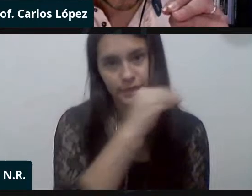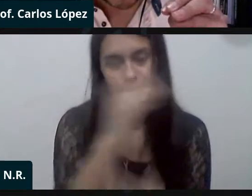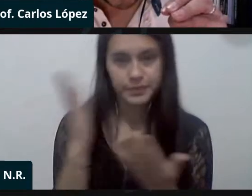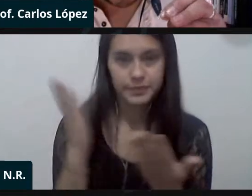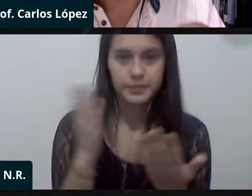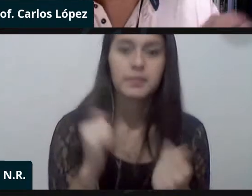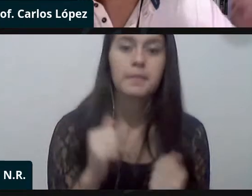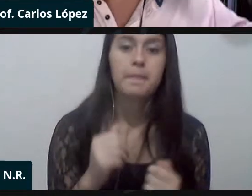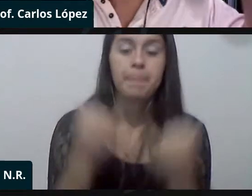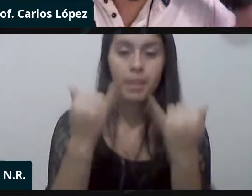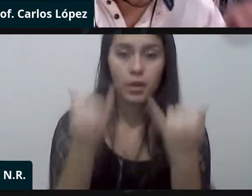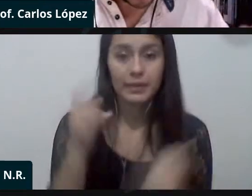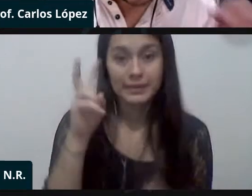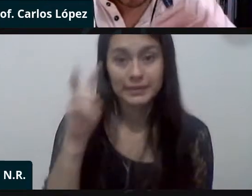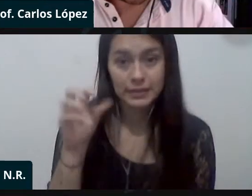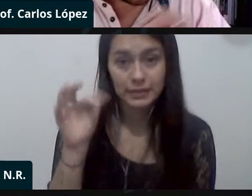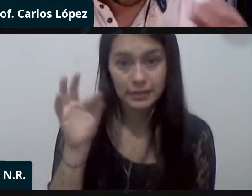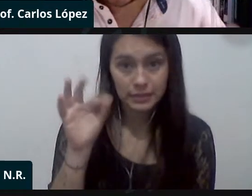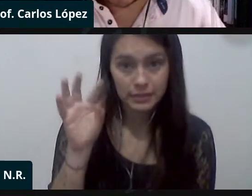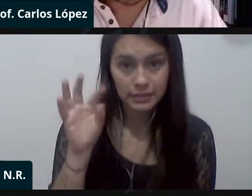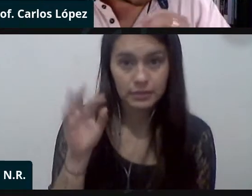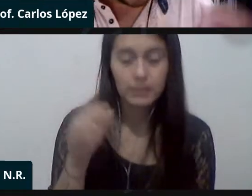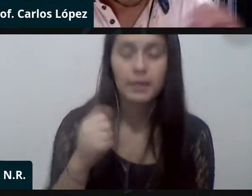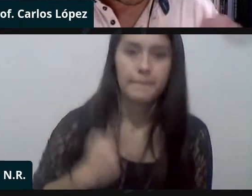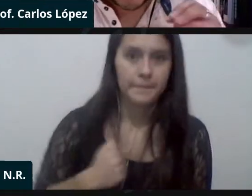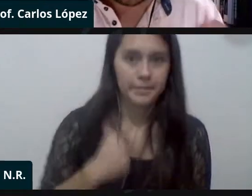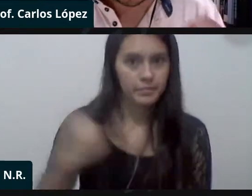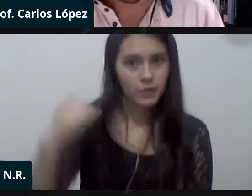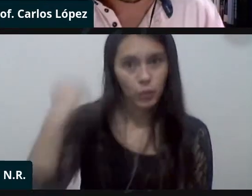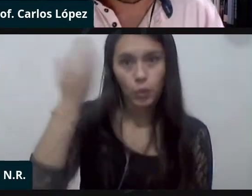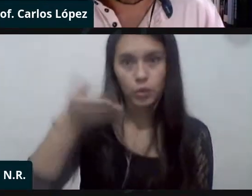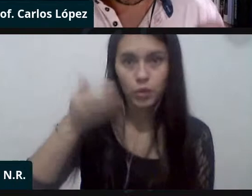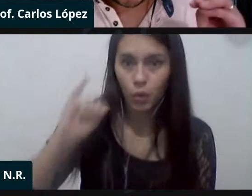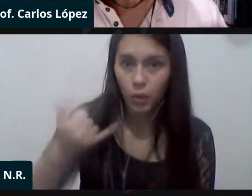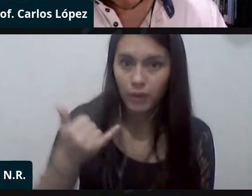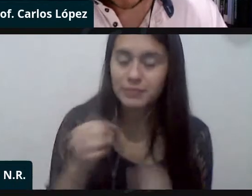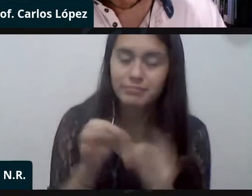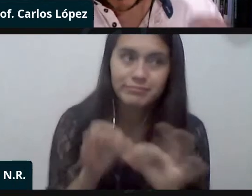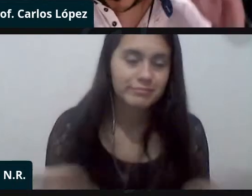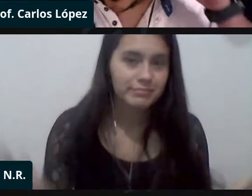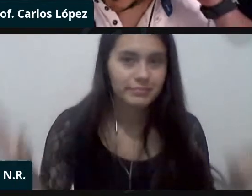a las 7:30, dentro de 8 días no se pueden perder, no, es imperdible